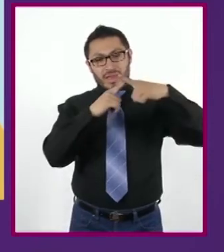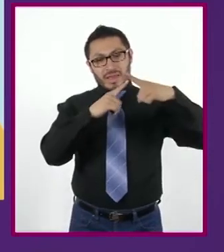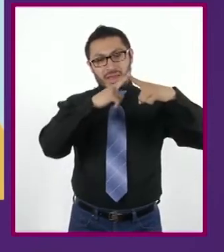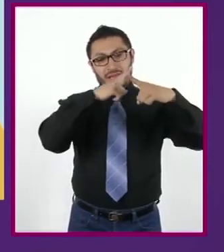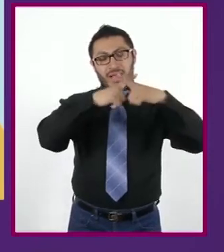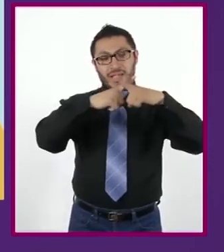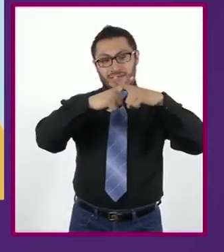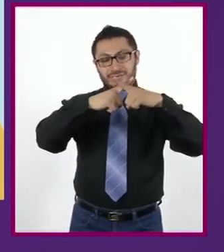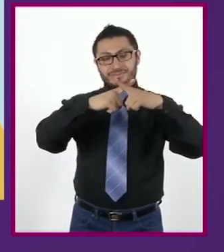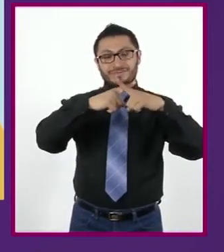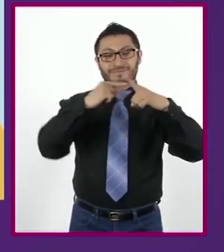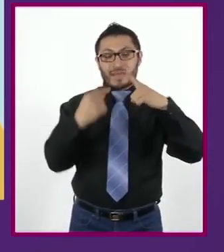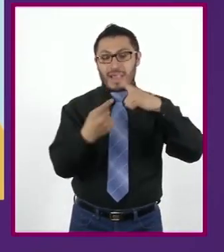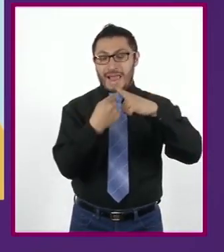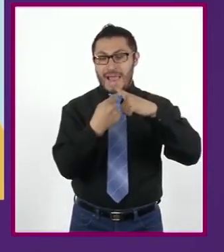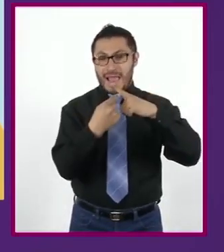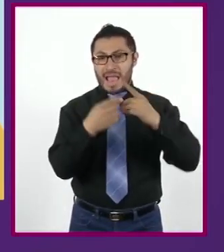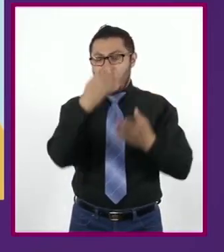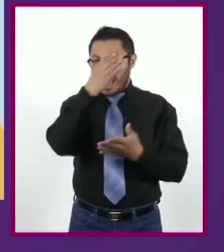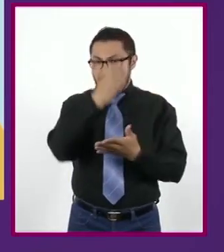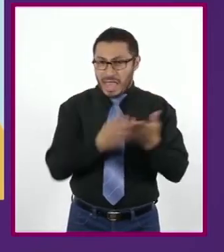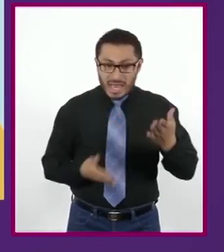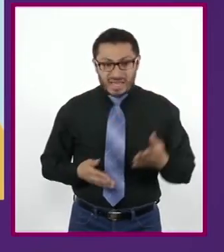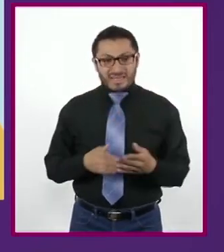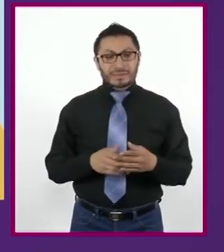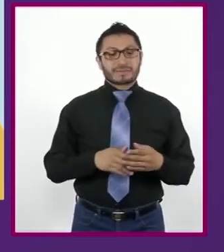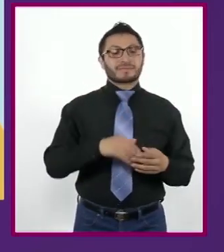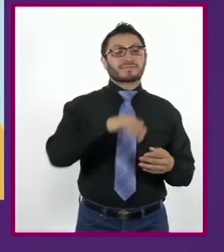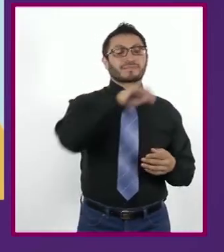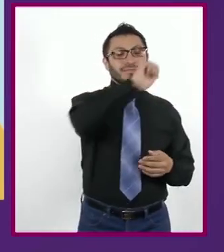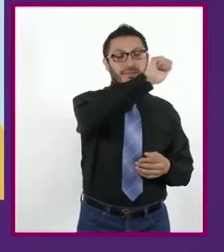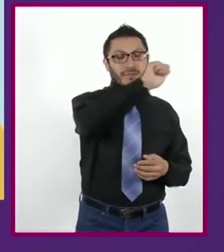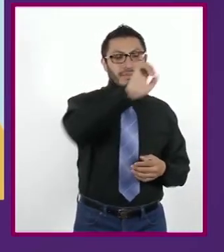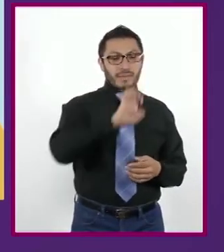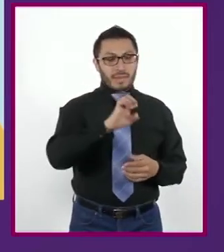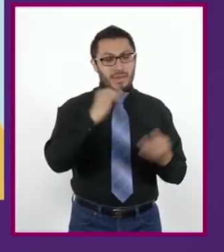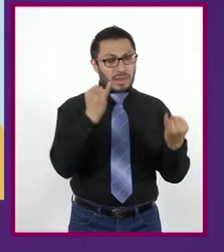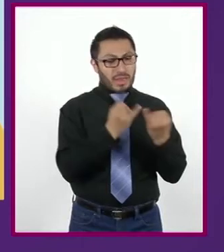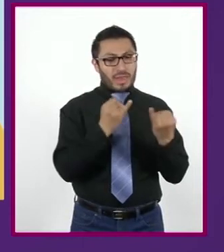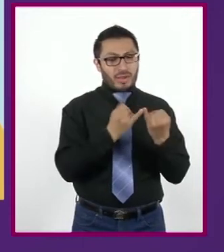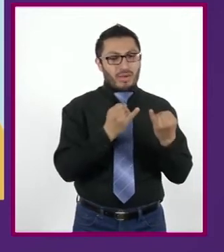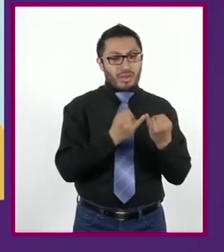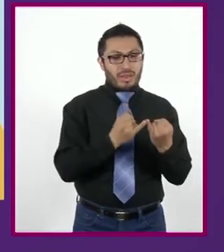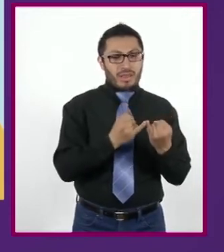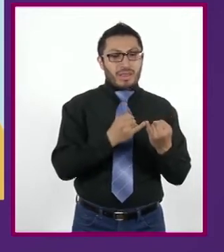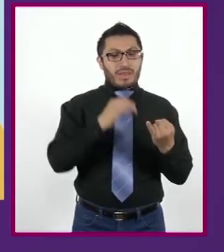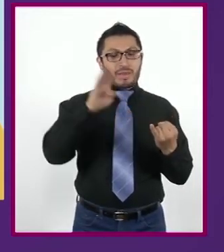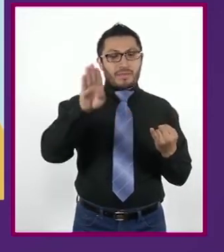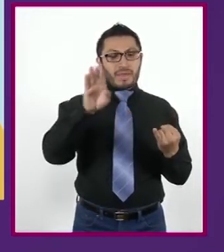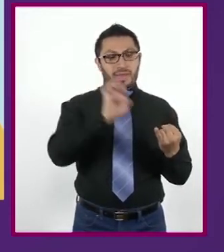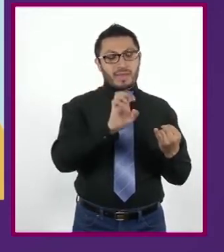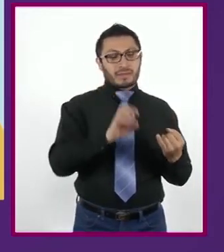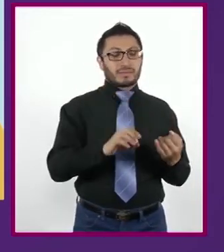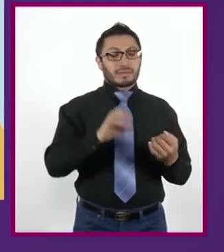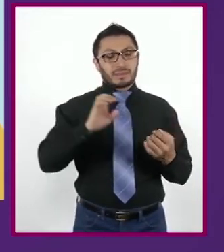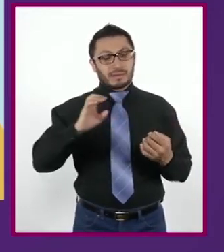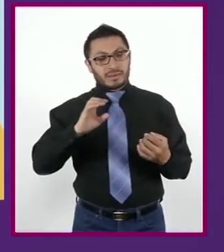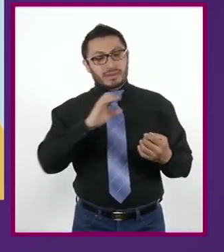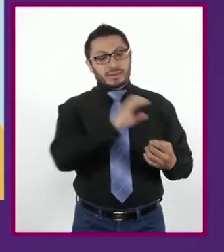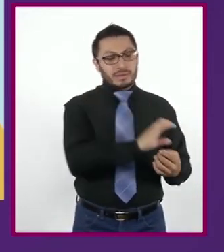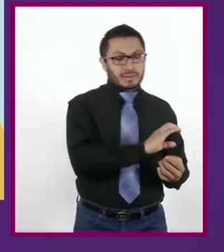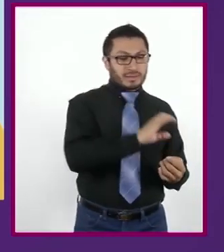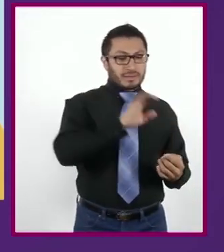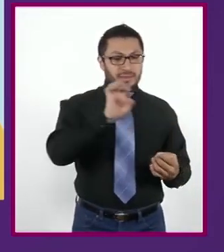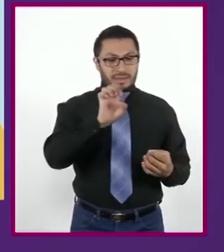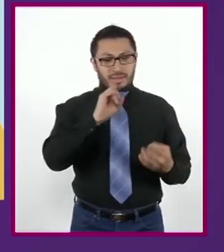Es entonces que AE es igual a DE y CE es